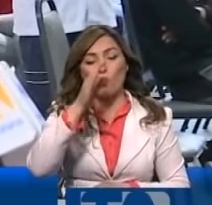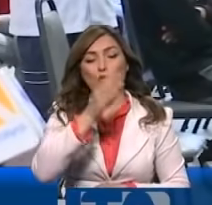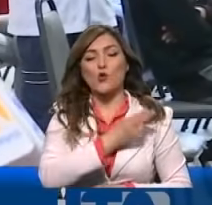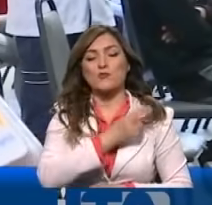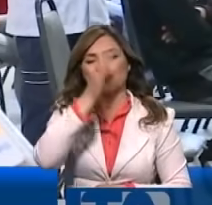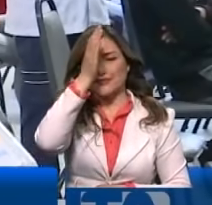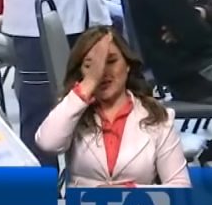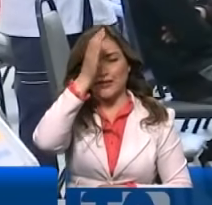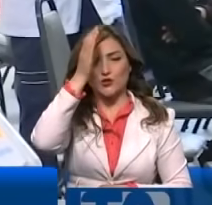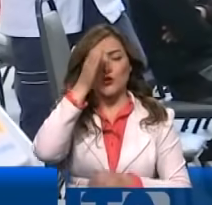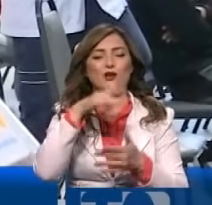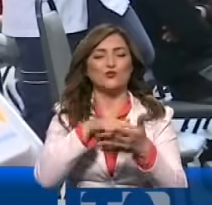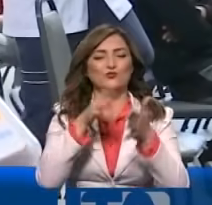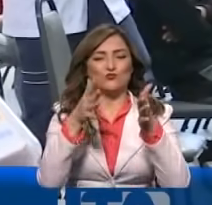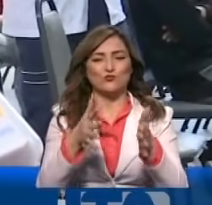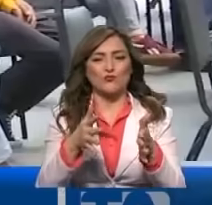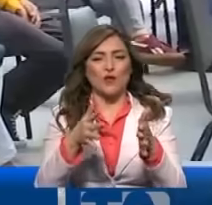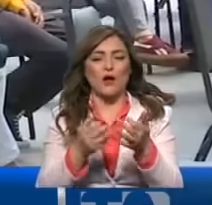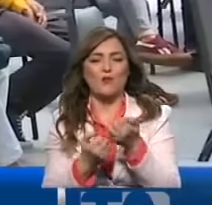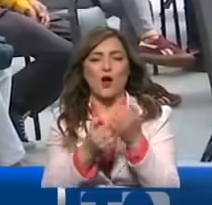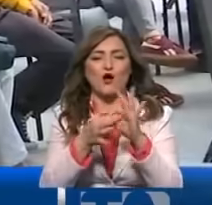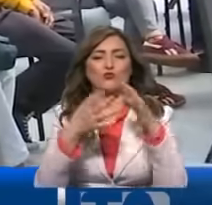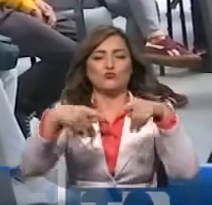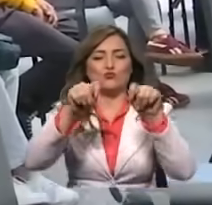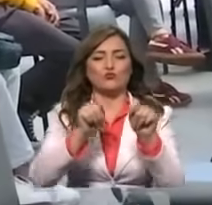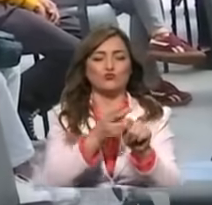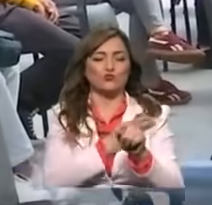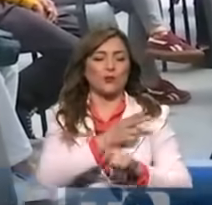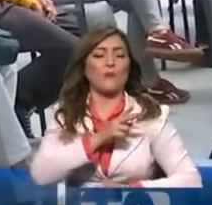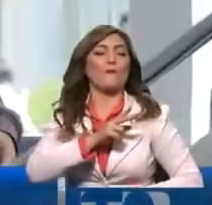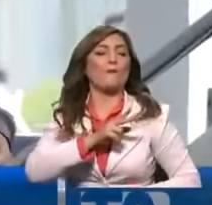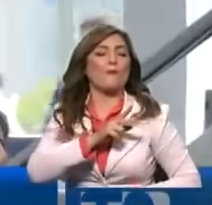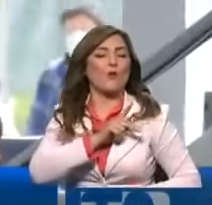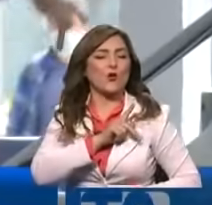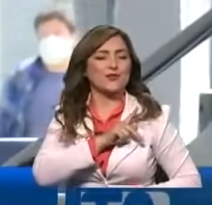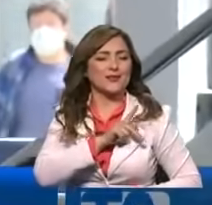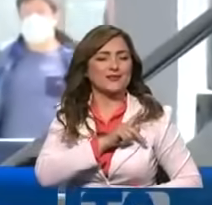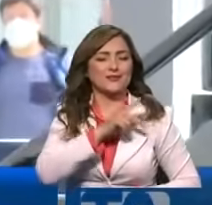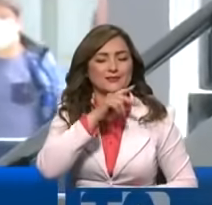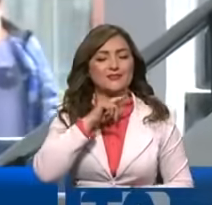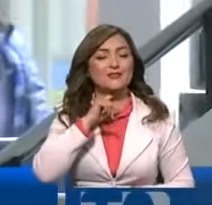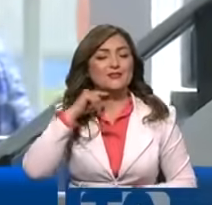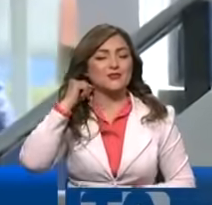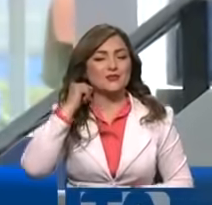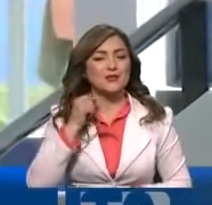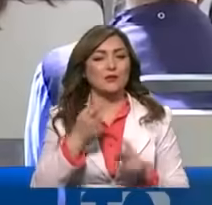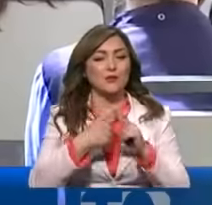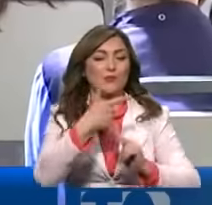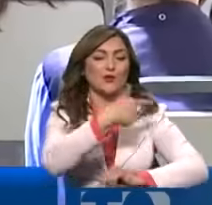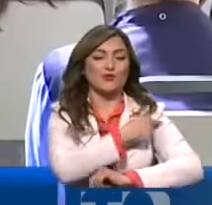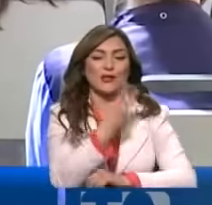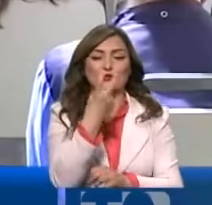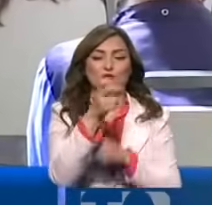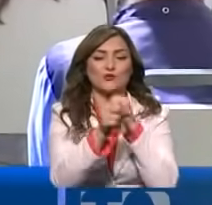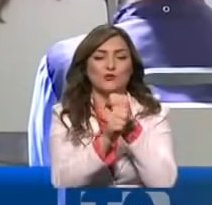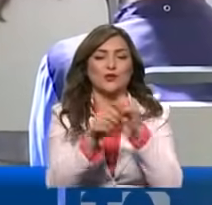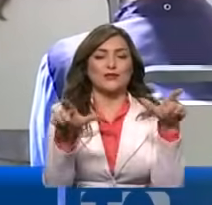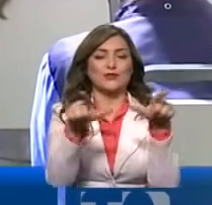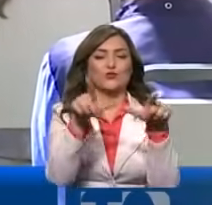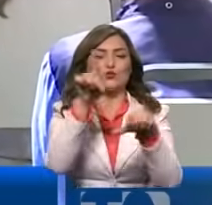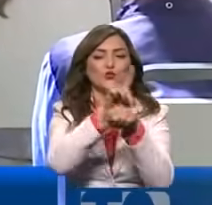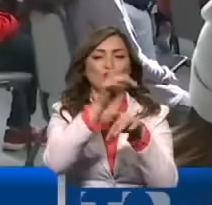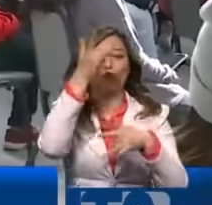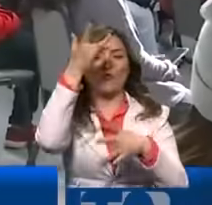apoyado también convenios con Politécnica Salesiana. Y recuerdan que también están aplicando la vacuna a partir de los 12 años con certificado médico